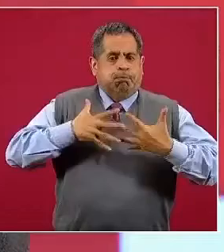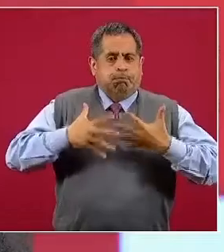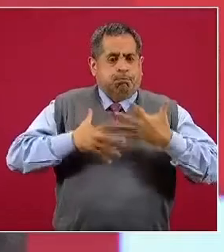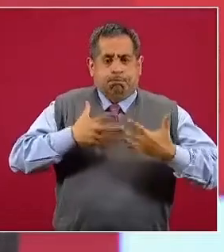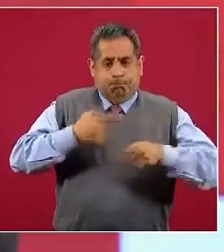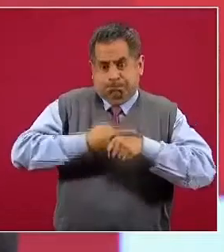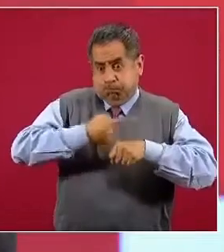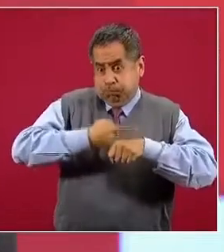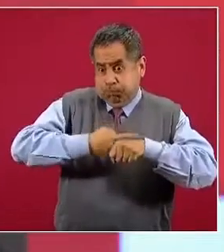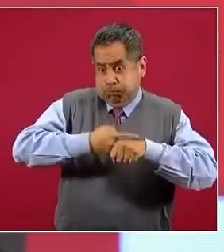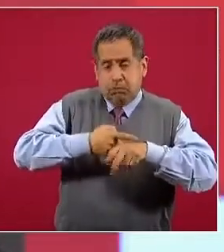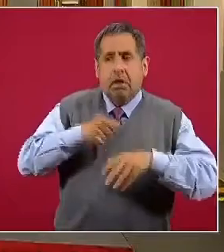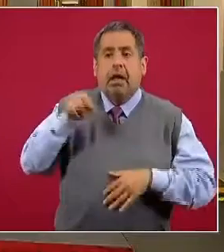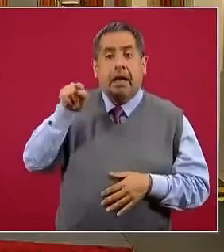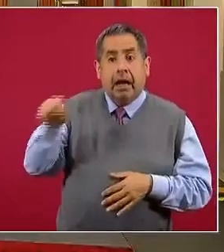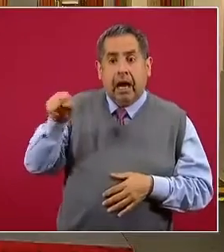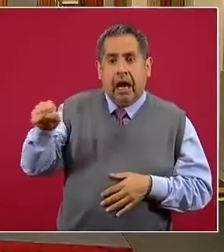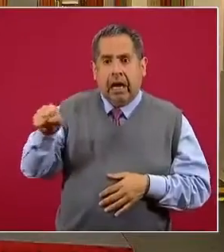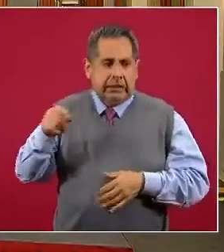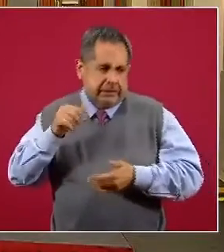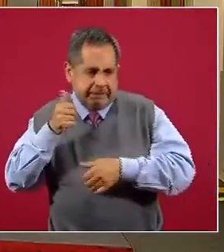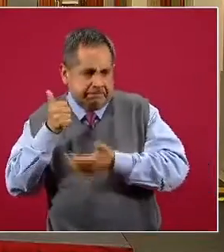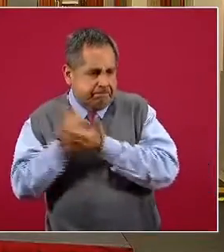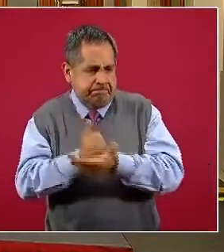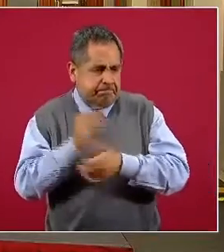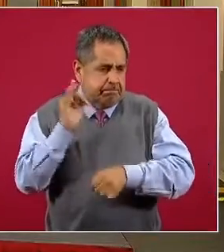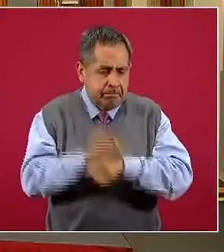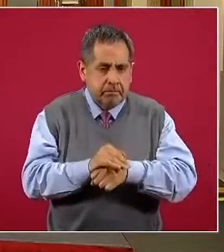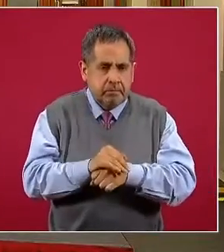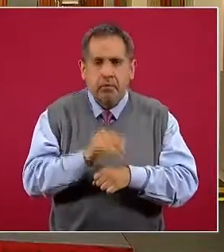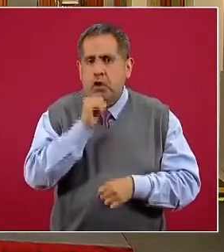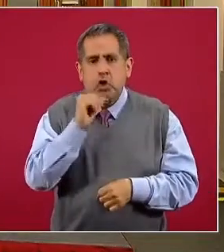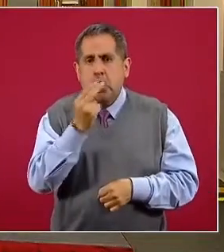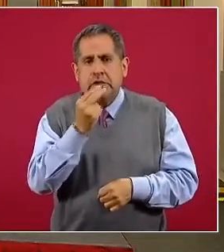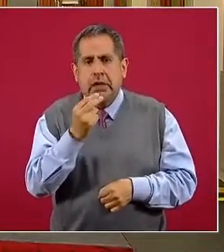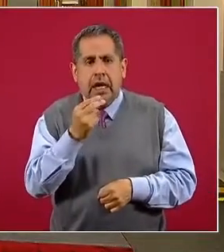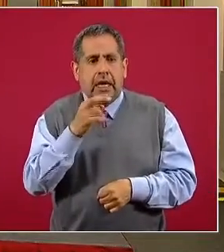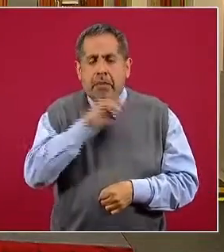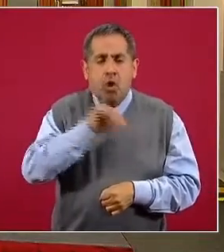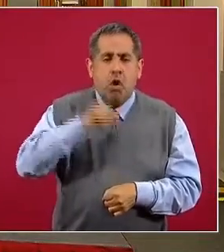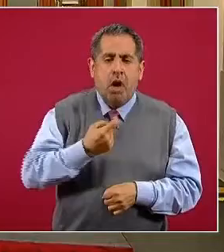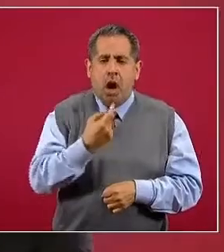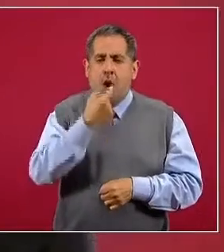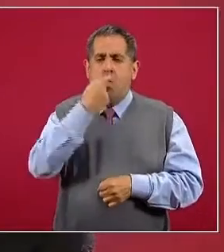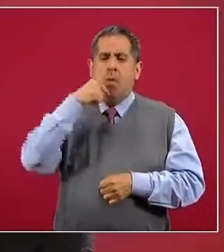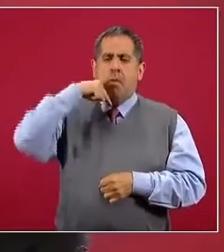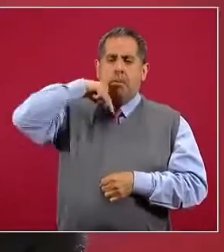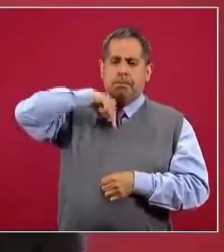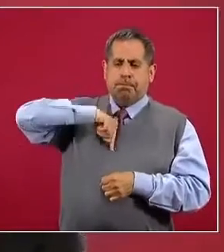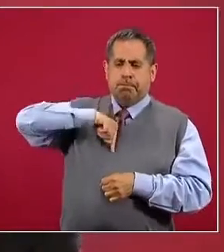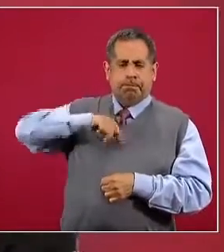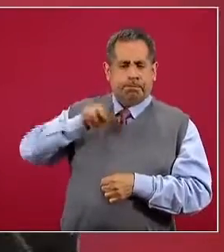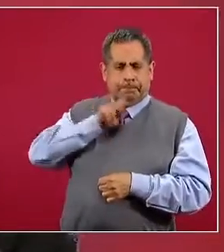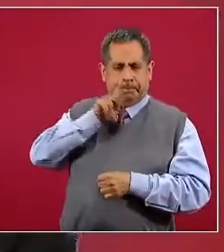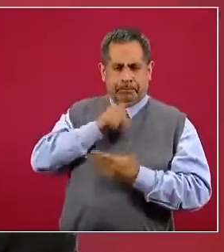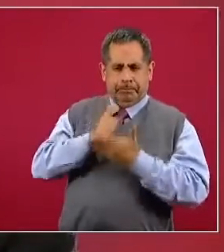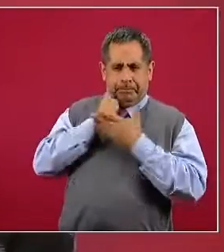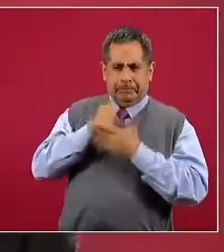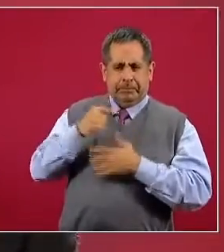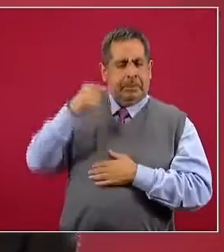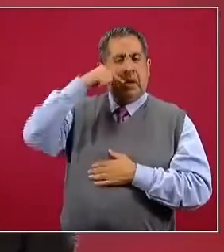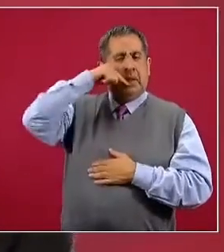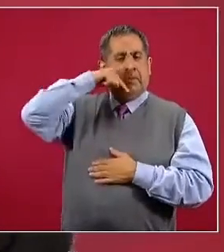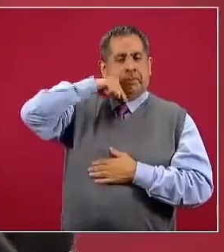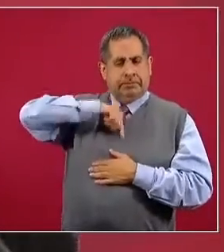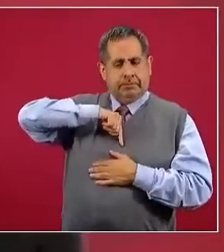hacer antes de necesitar intubación, que es este sistema que hemos comentado, en donde a